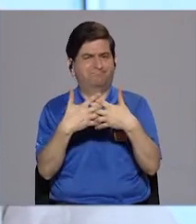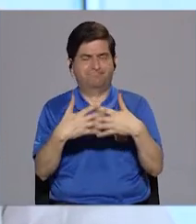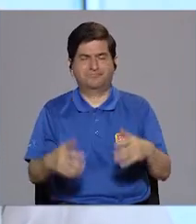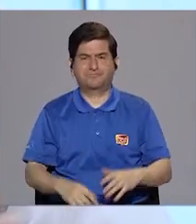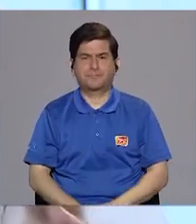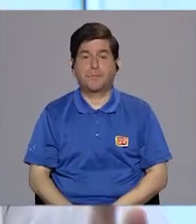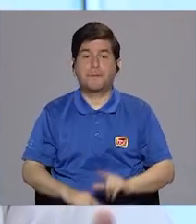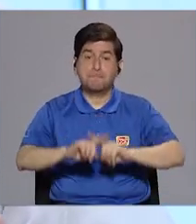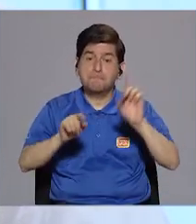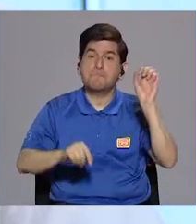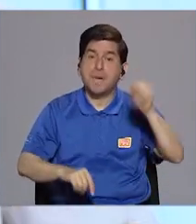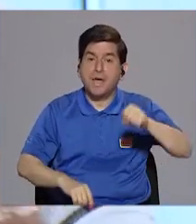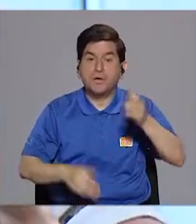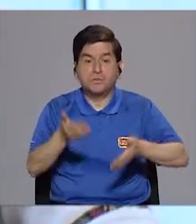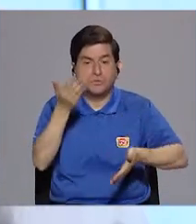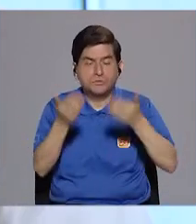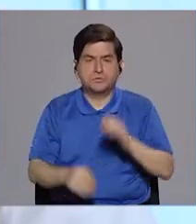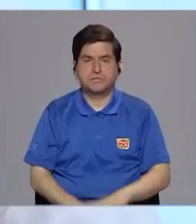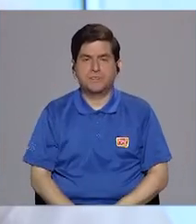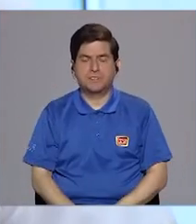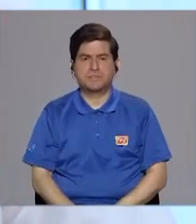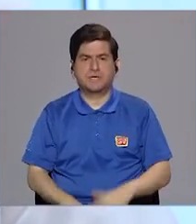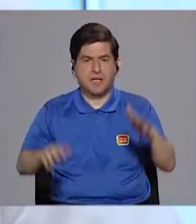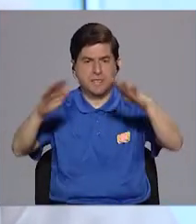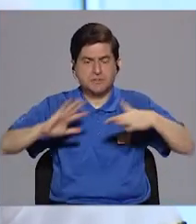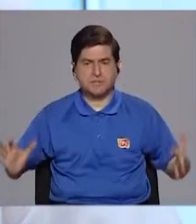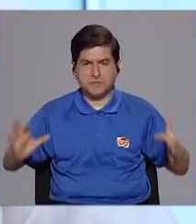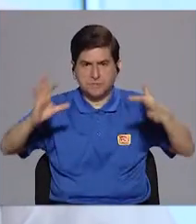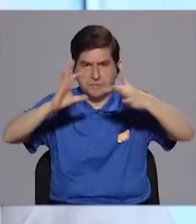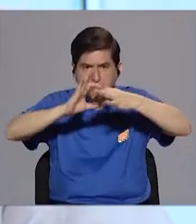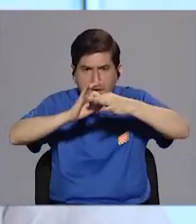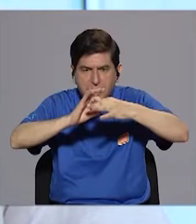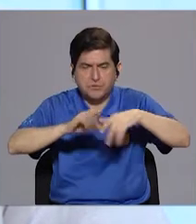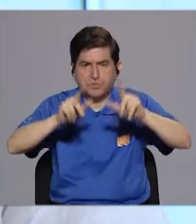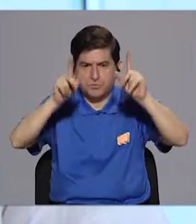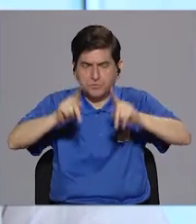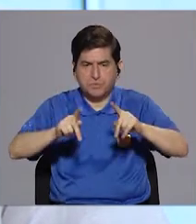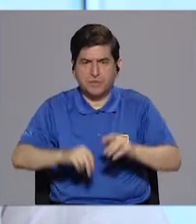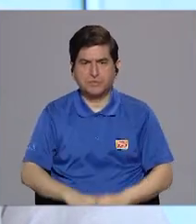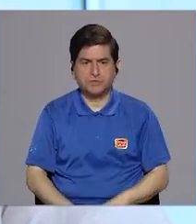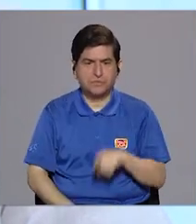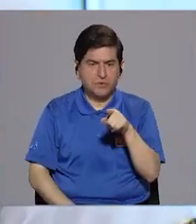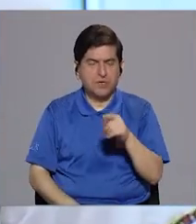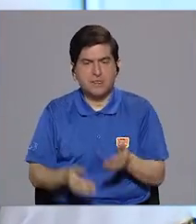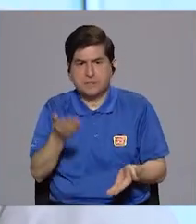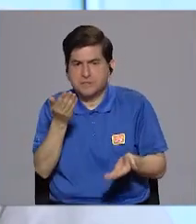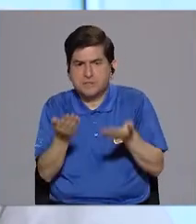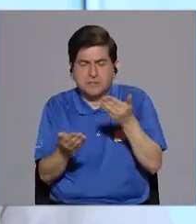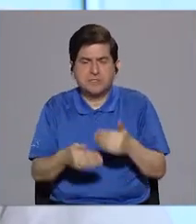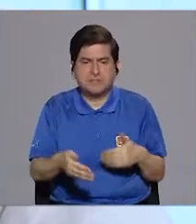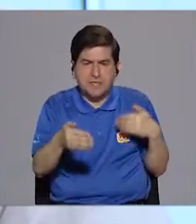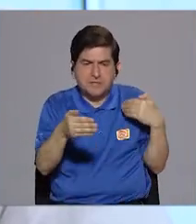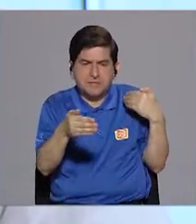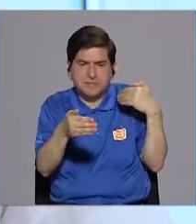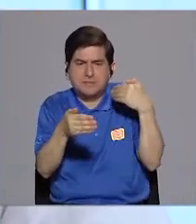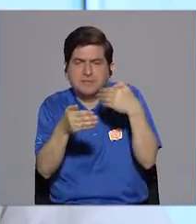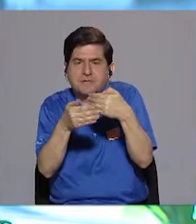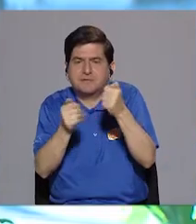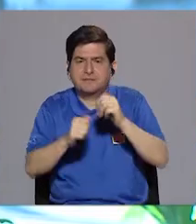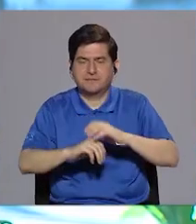Uh-huh. Pero sí que dar puntos de encuentro para que la gente, bueno, se acerque más a ello,